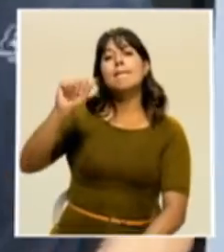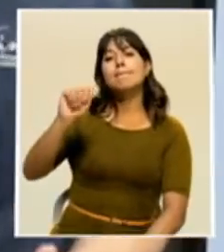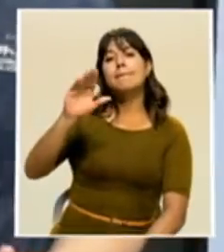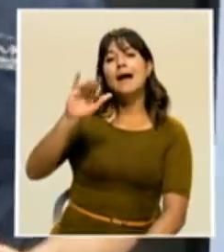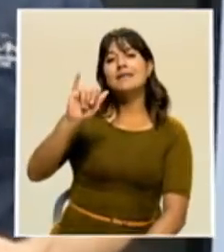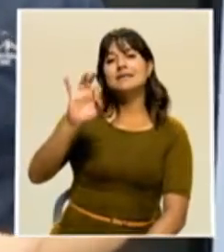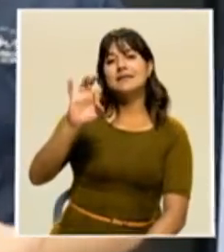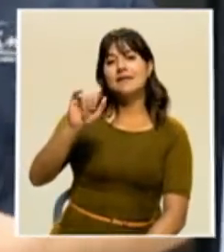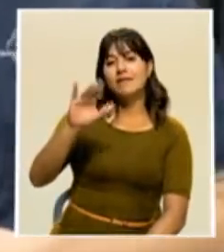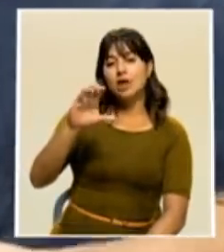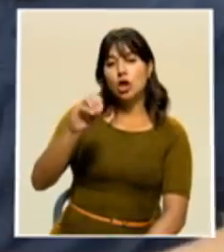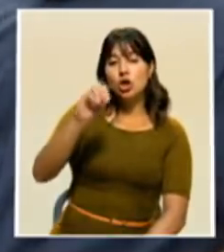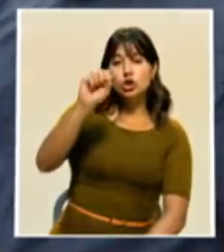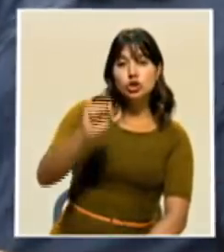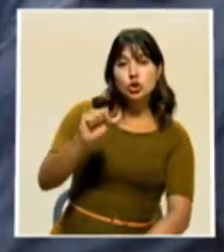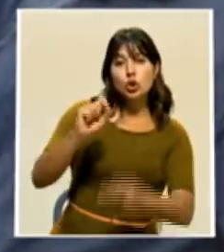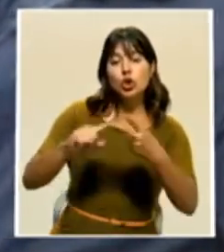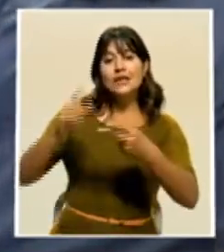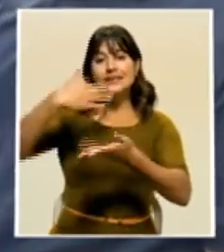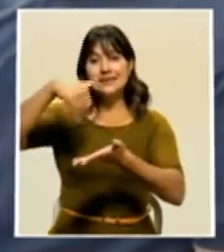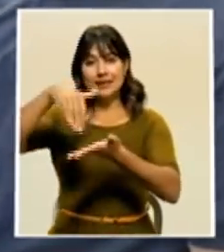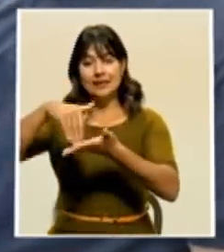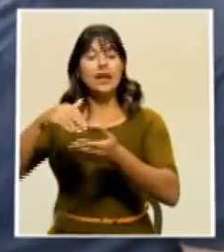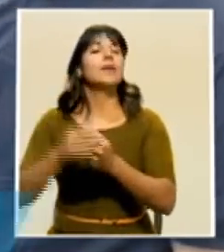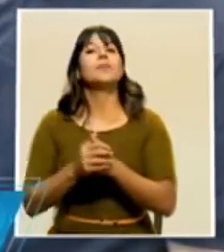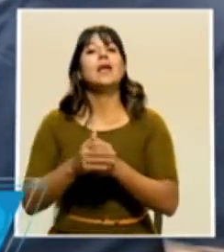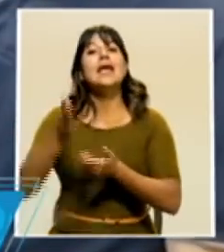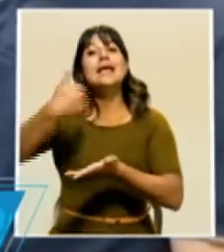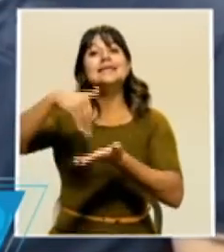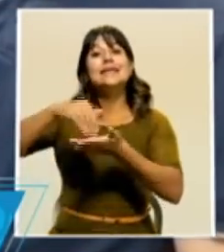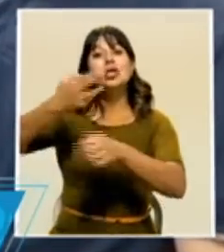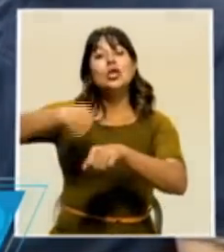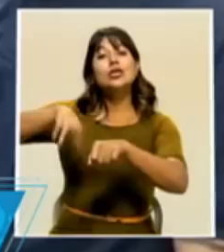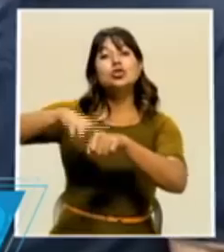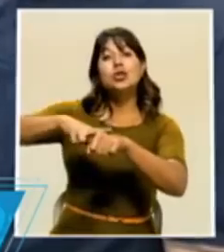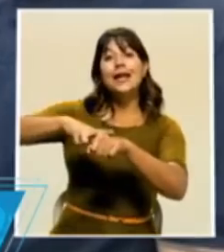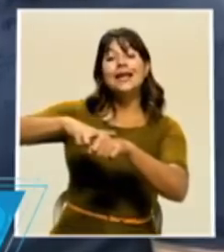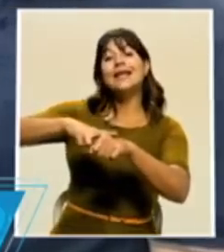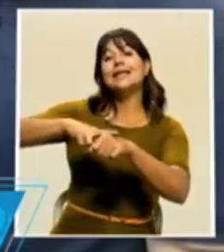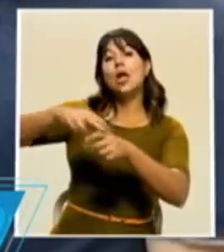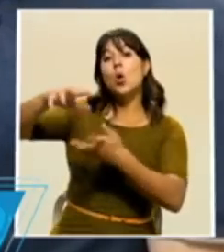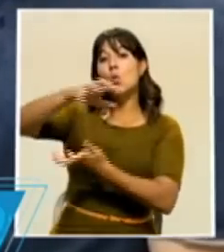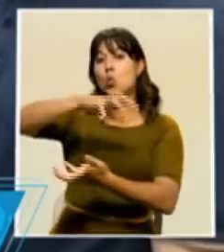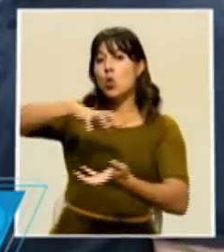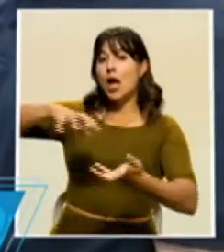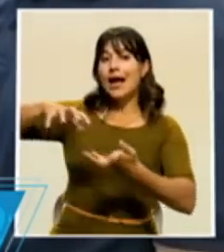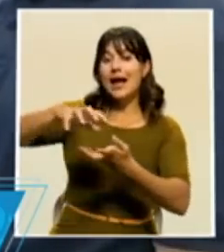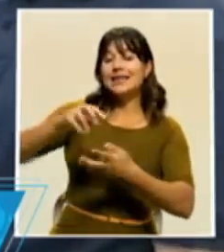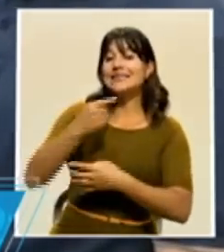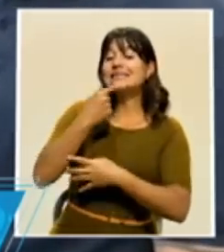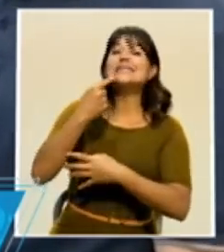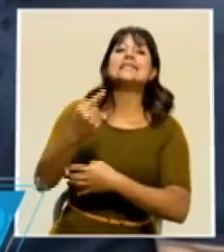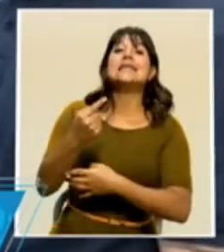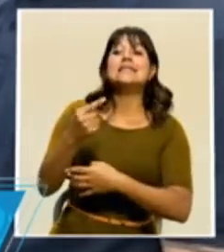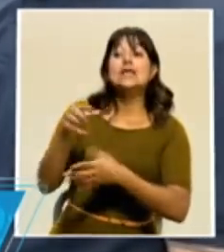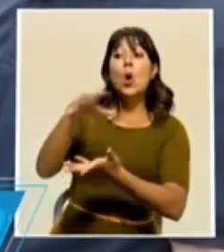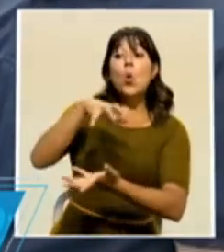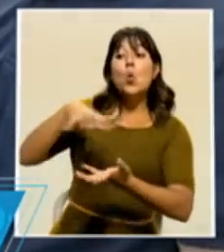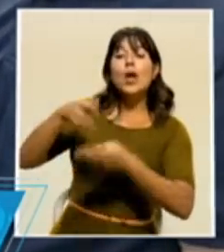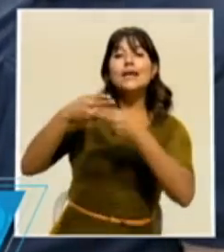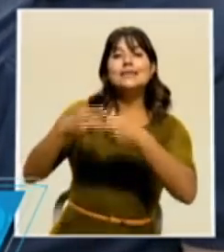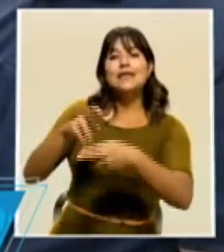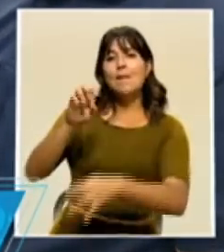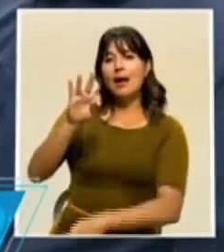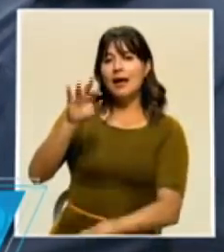Centro Nacional de Huracanes ha subido de categoría el huracán ETA a categoría 4, ya que está sosteniendo vientos de hasta 215 kilómetros por